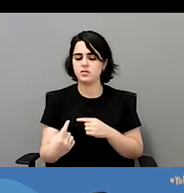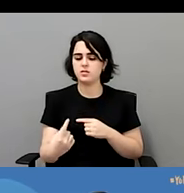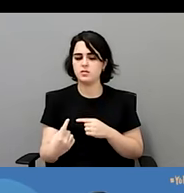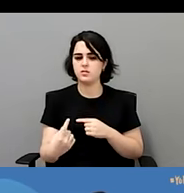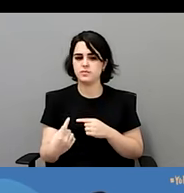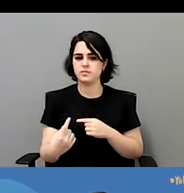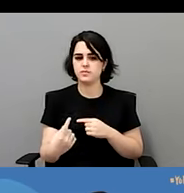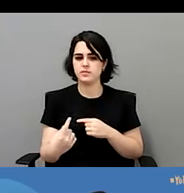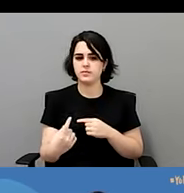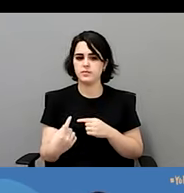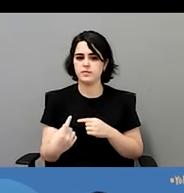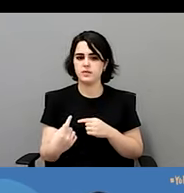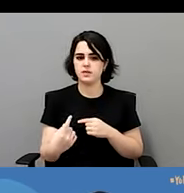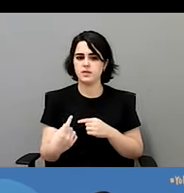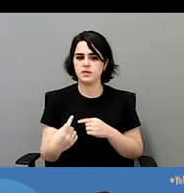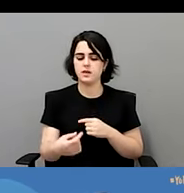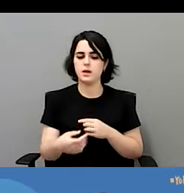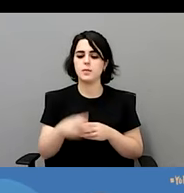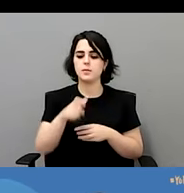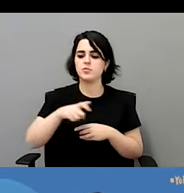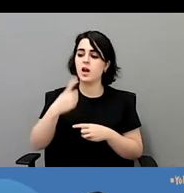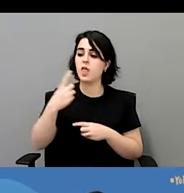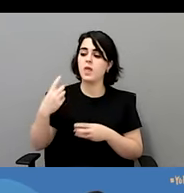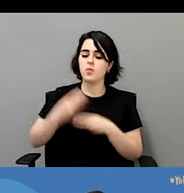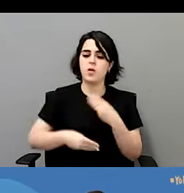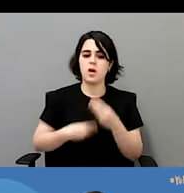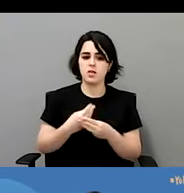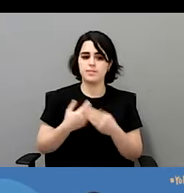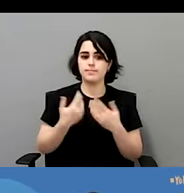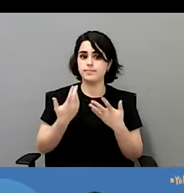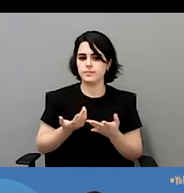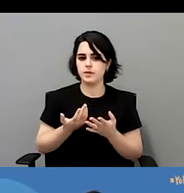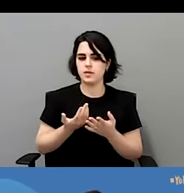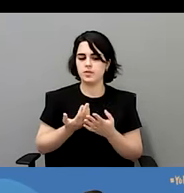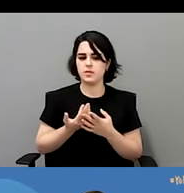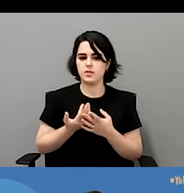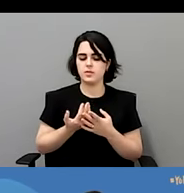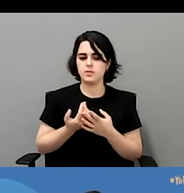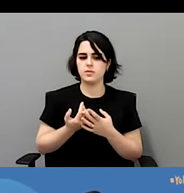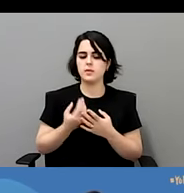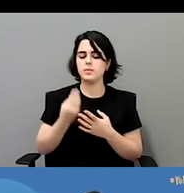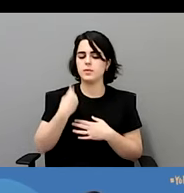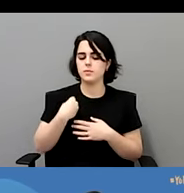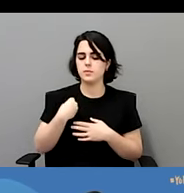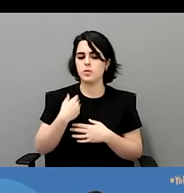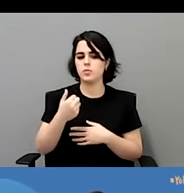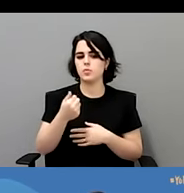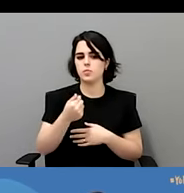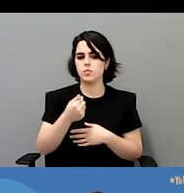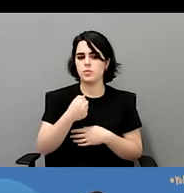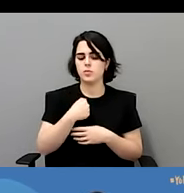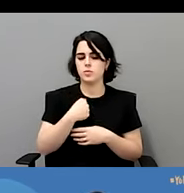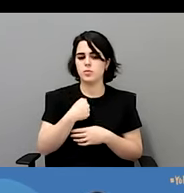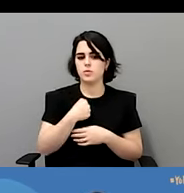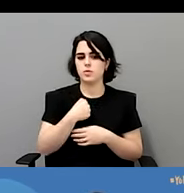realice cada persona. Entonces, una vez que comprueban